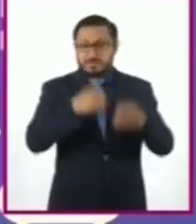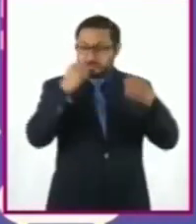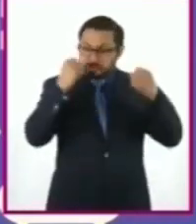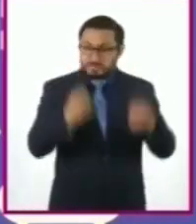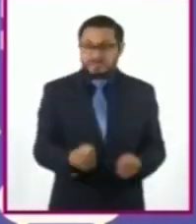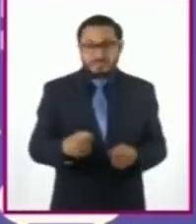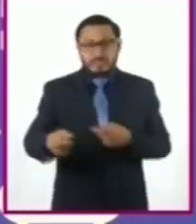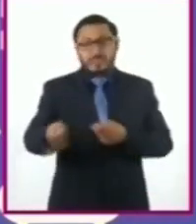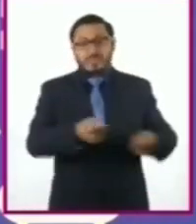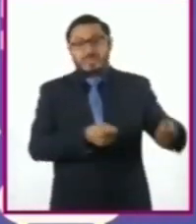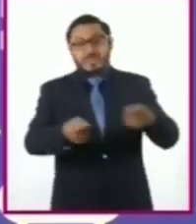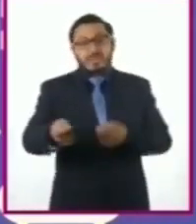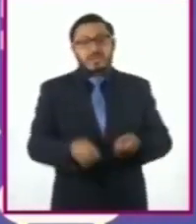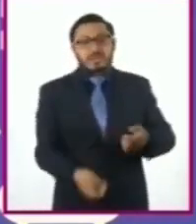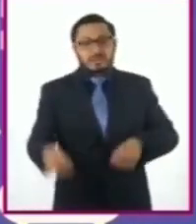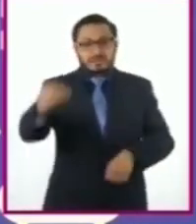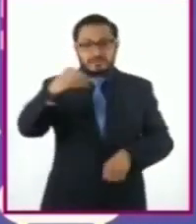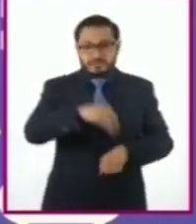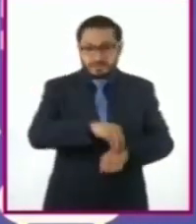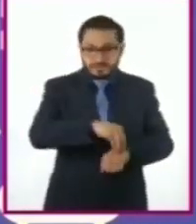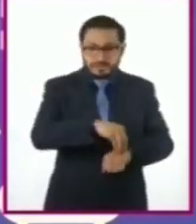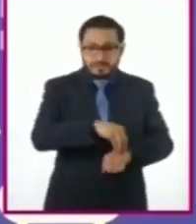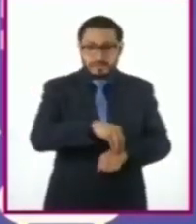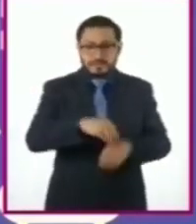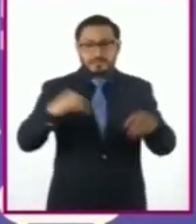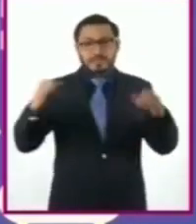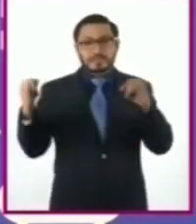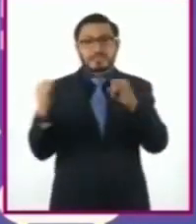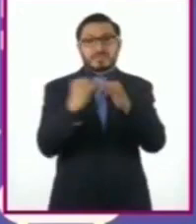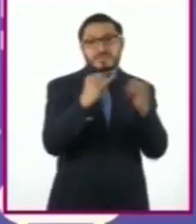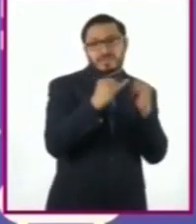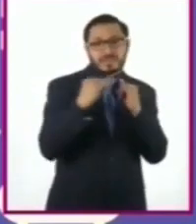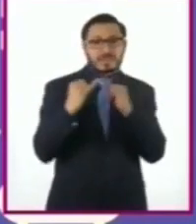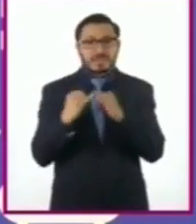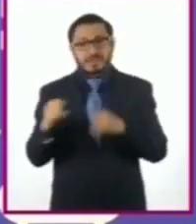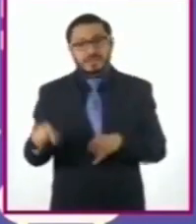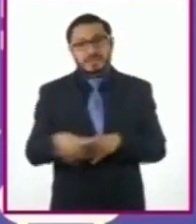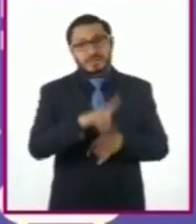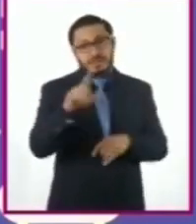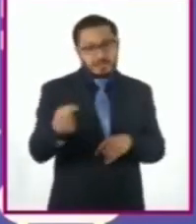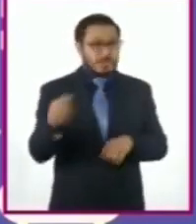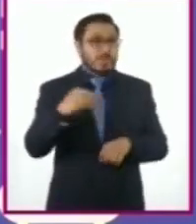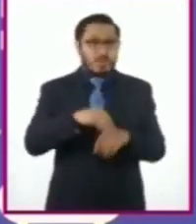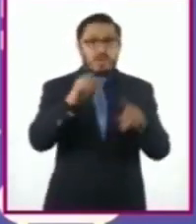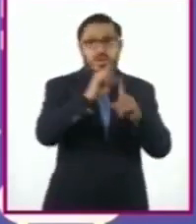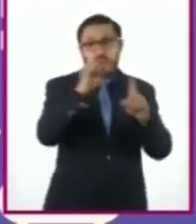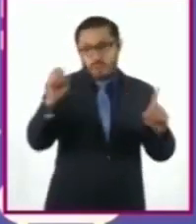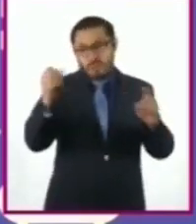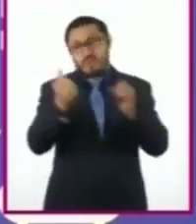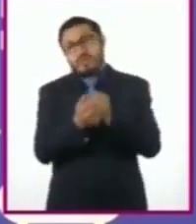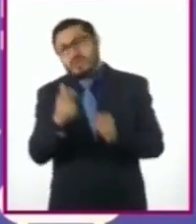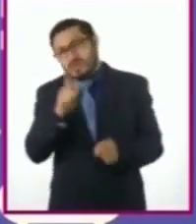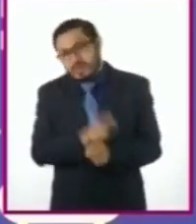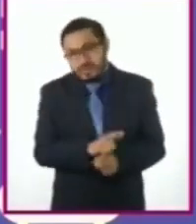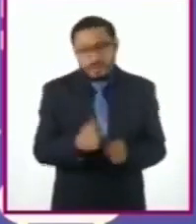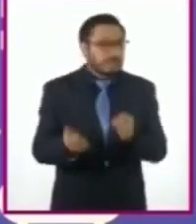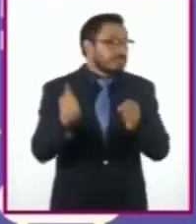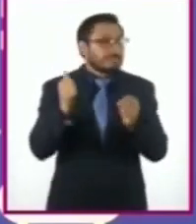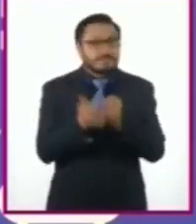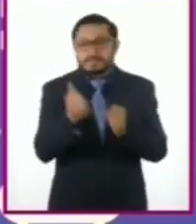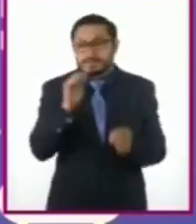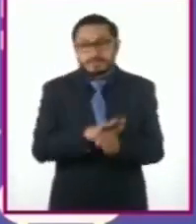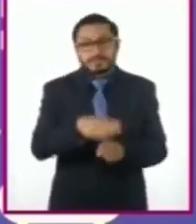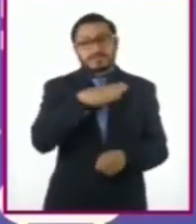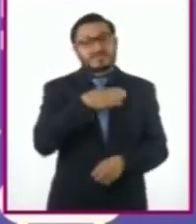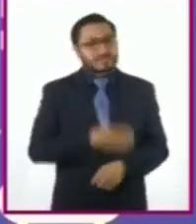control con el establecimiento de instituciones para poner orden, administrar la justicia y las